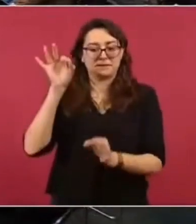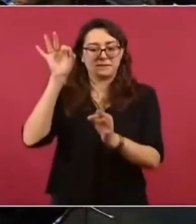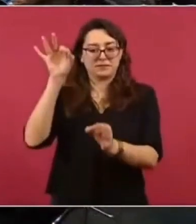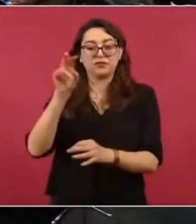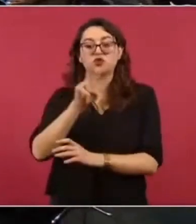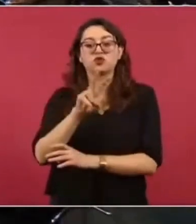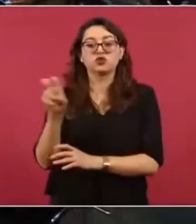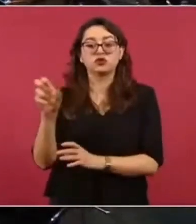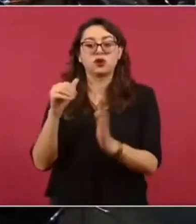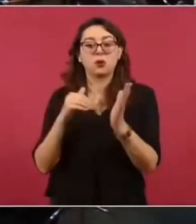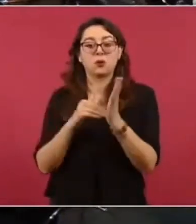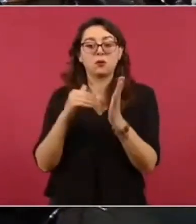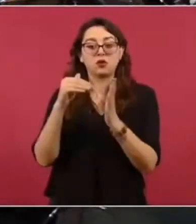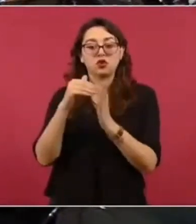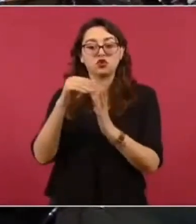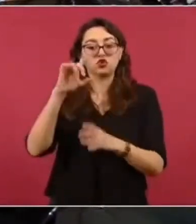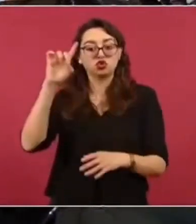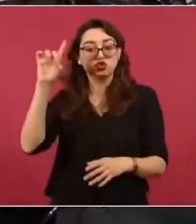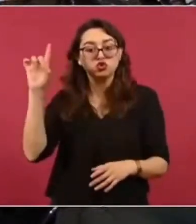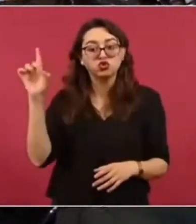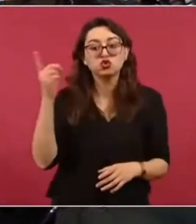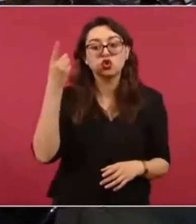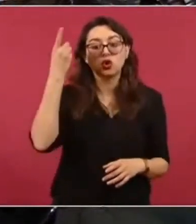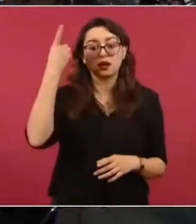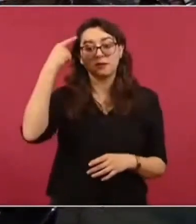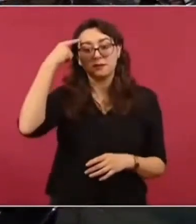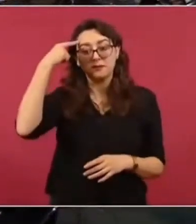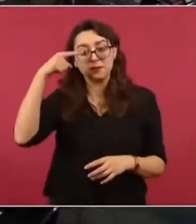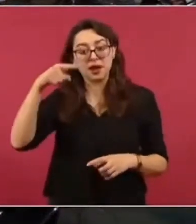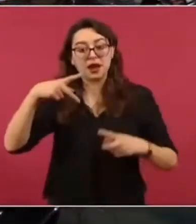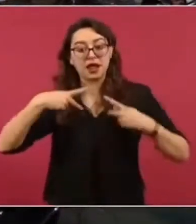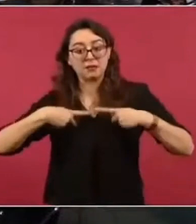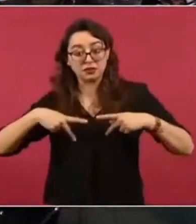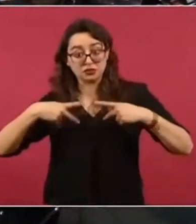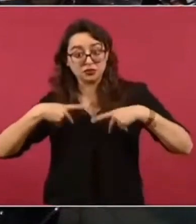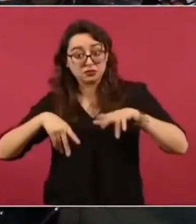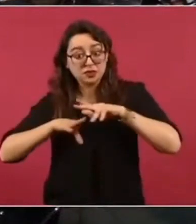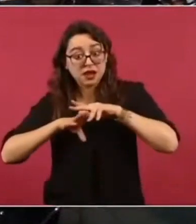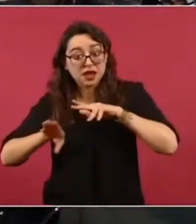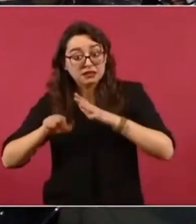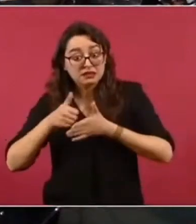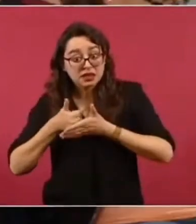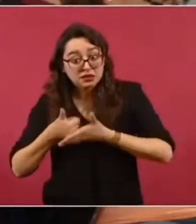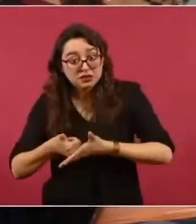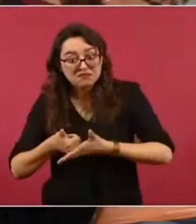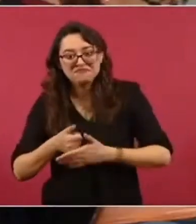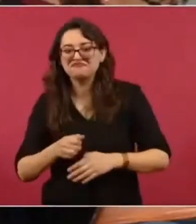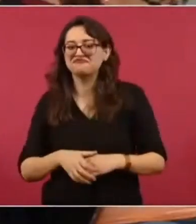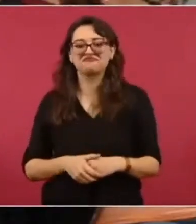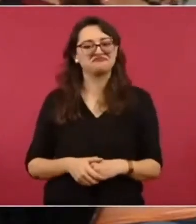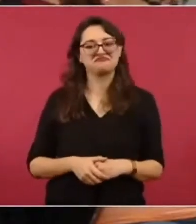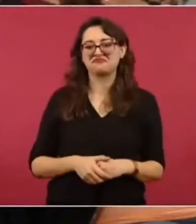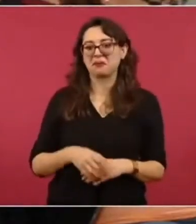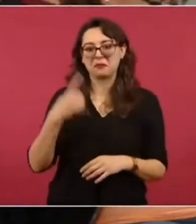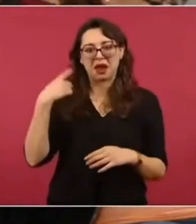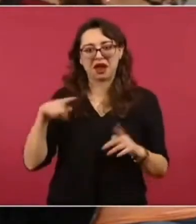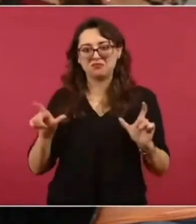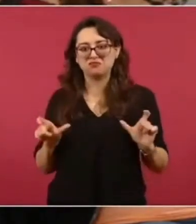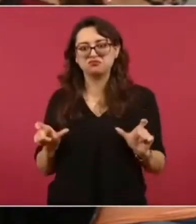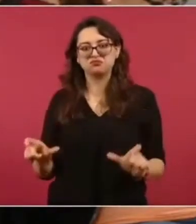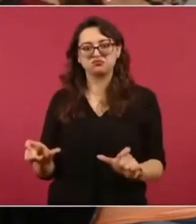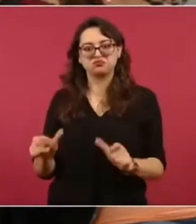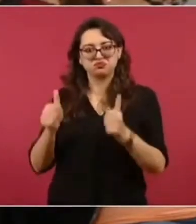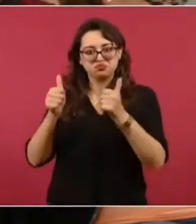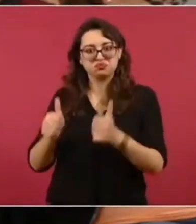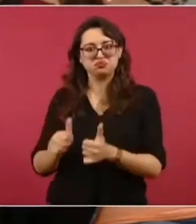200 millones de dólares. ¿Para ayudar a los migrantes? No, no, para detenerlos. Y ese